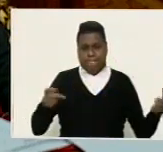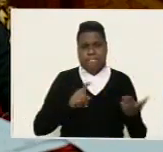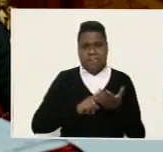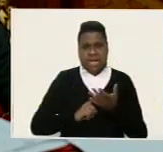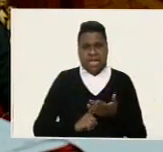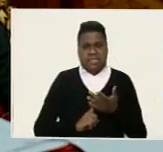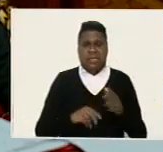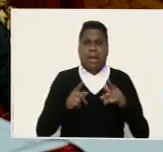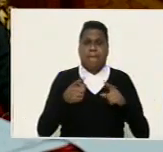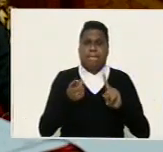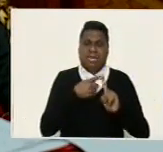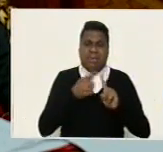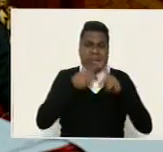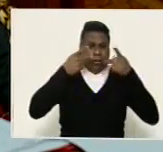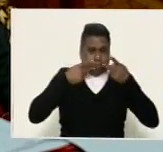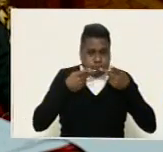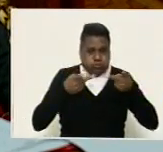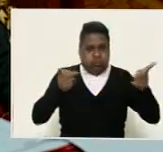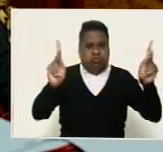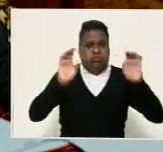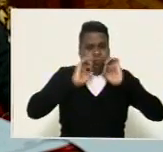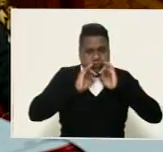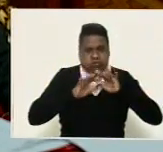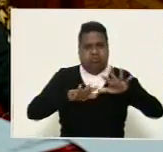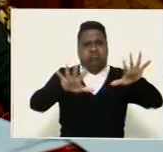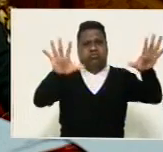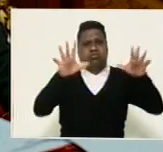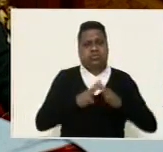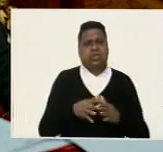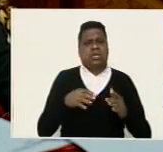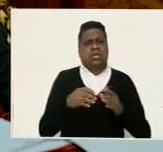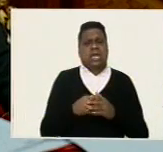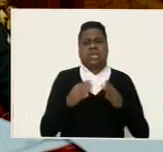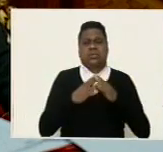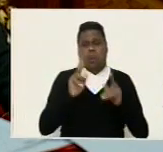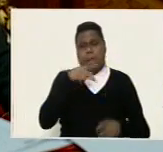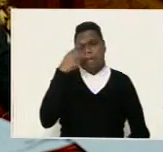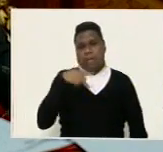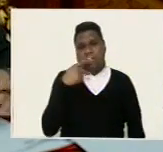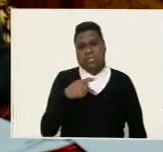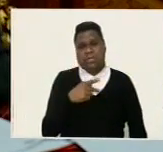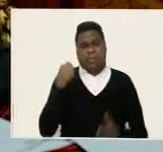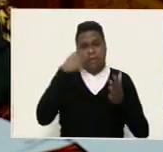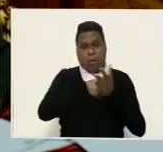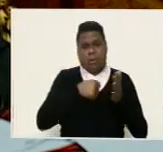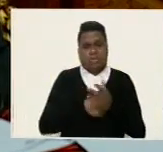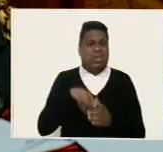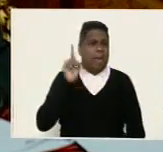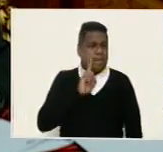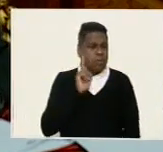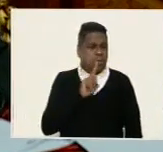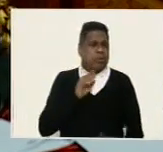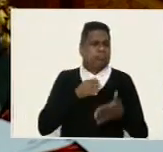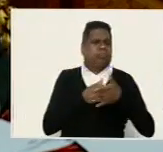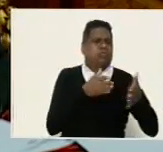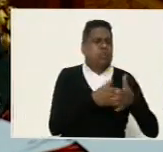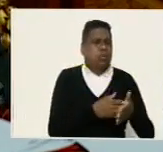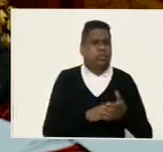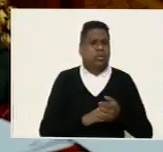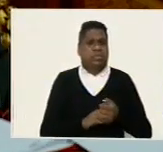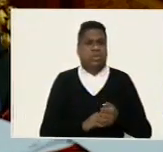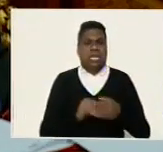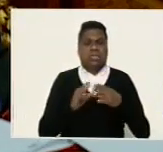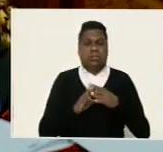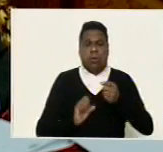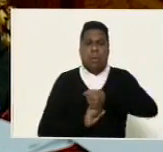de divulgación de la causa patriota, como arma fundamental para combatir la mentira y fundar las bases morales